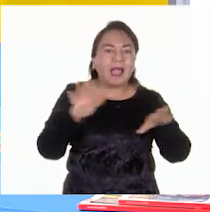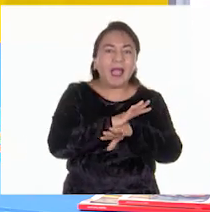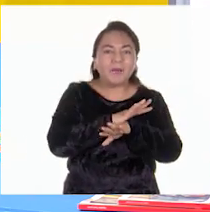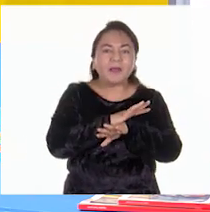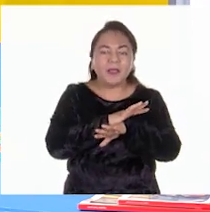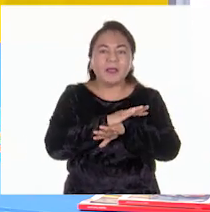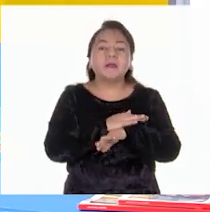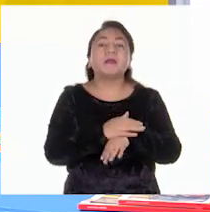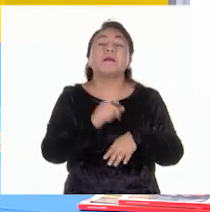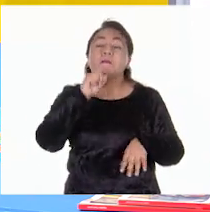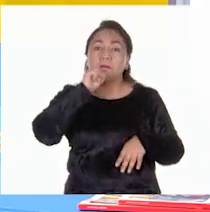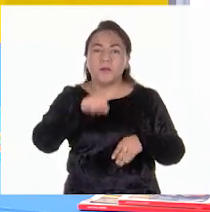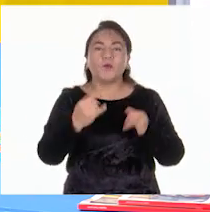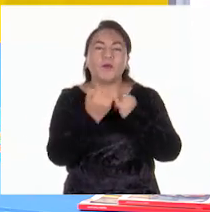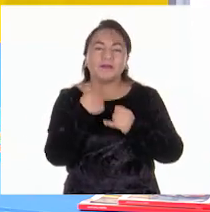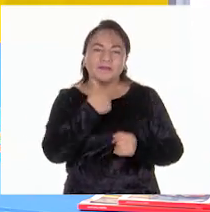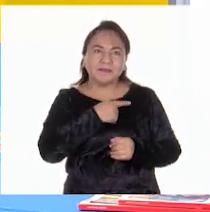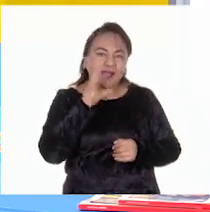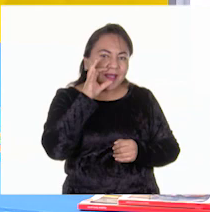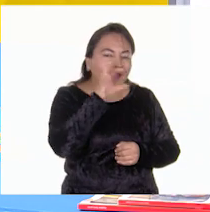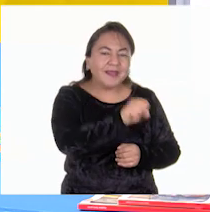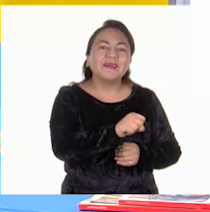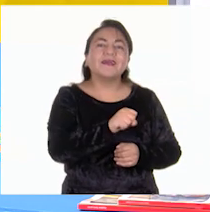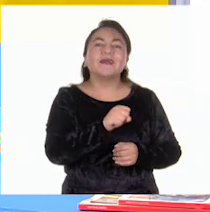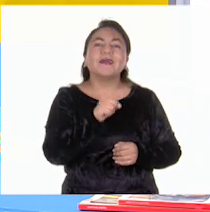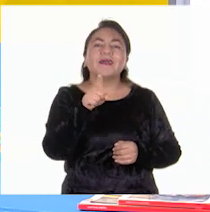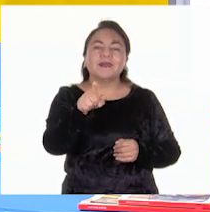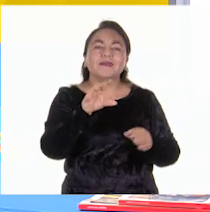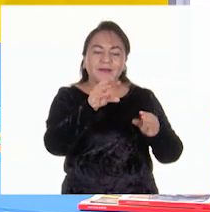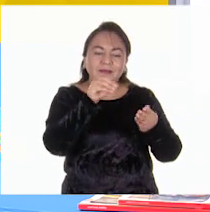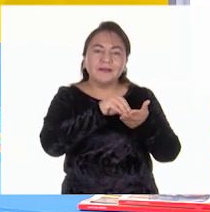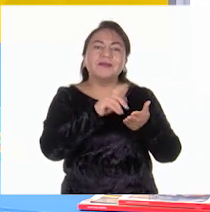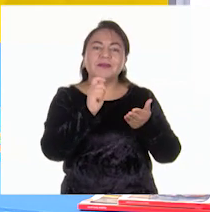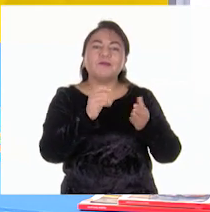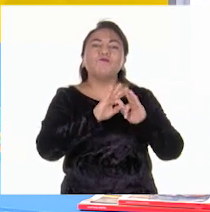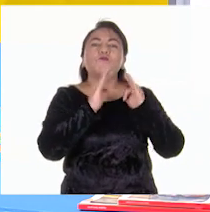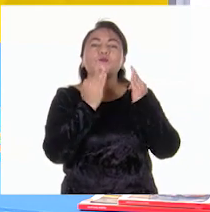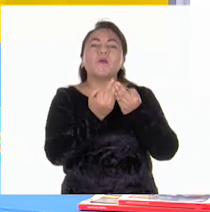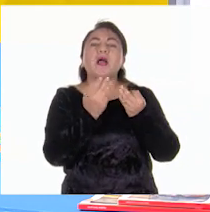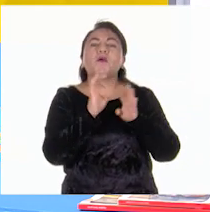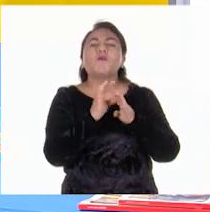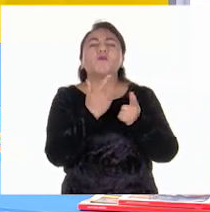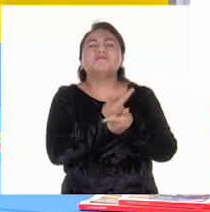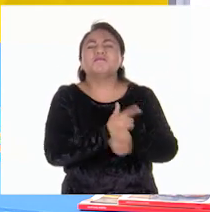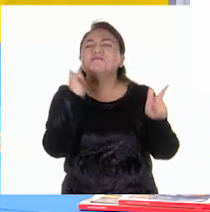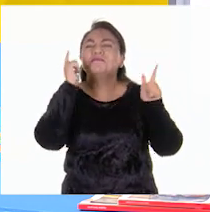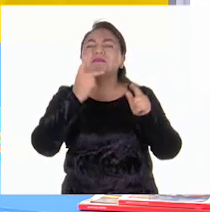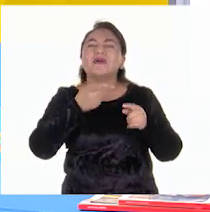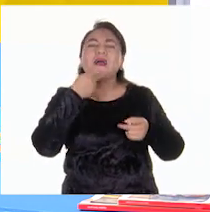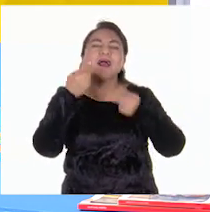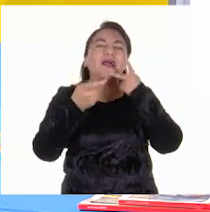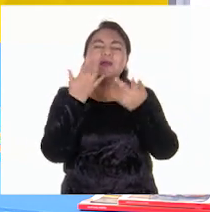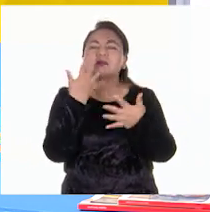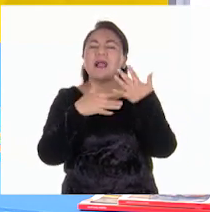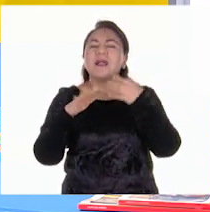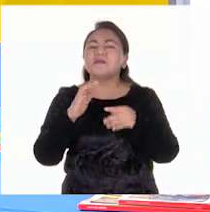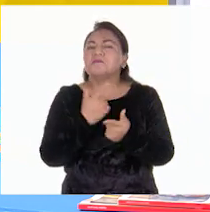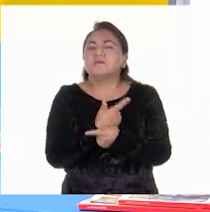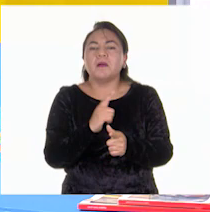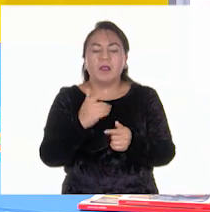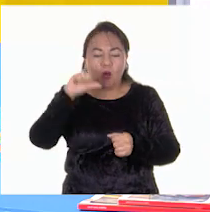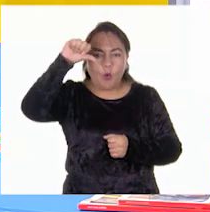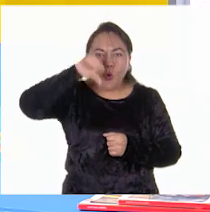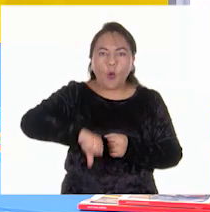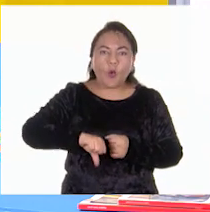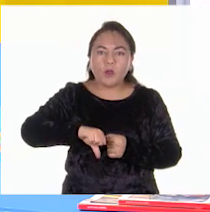efecto. También me gustó mucho el que hayas recuperado el lenguaje informal y que las acciones se sitúen en el